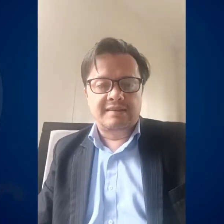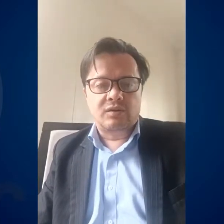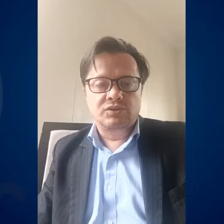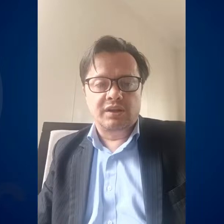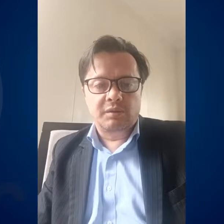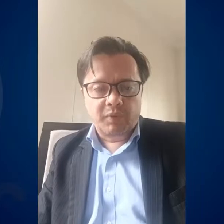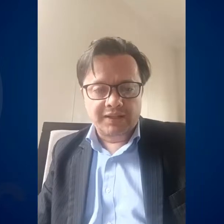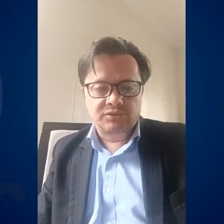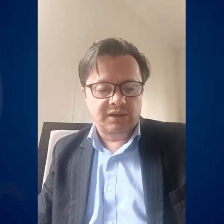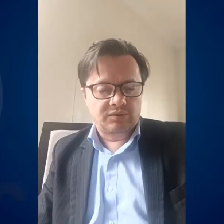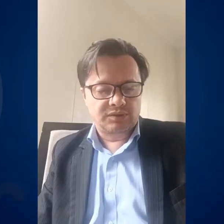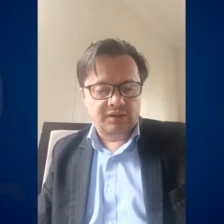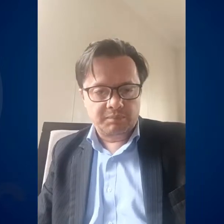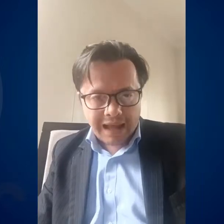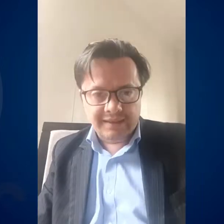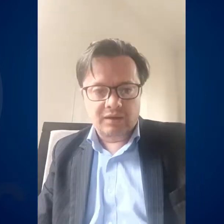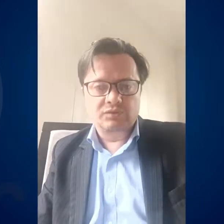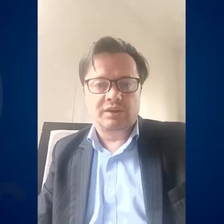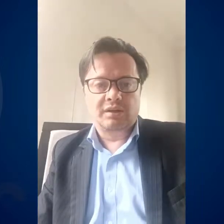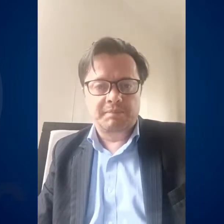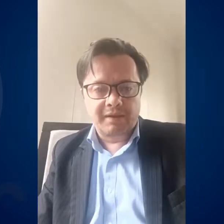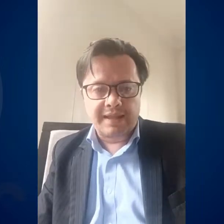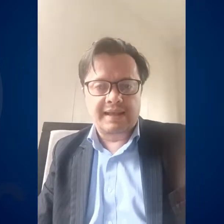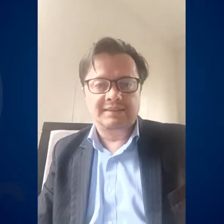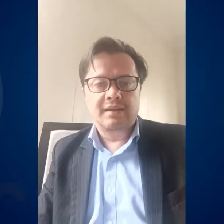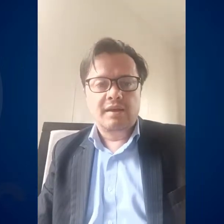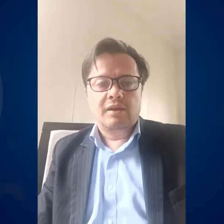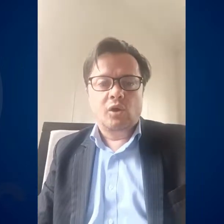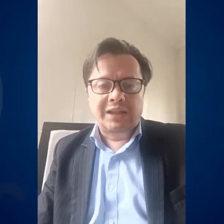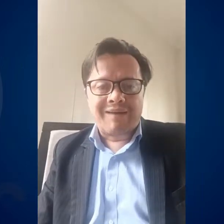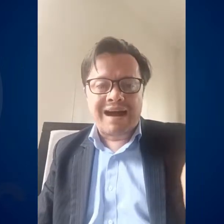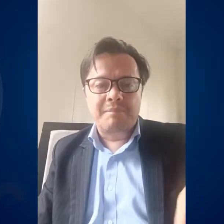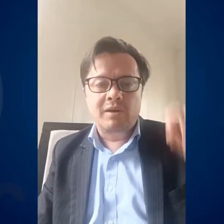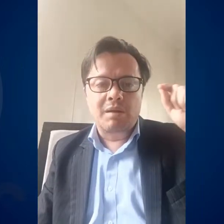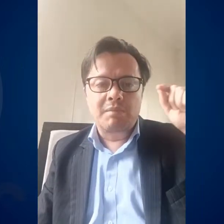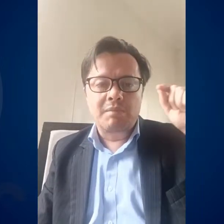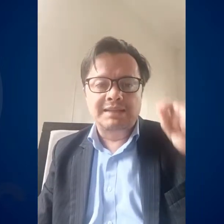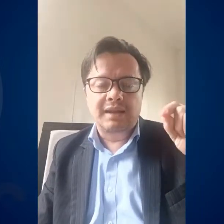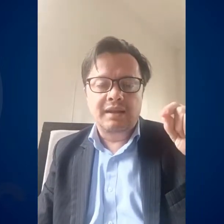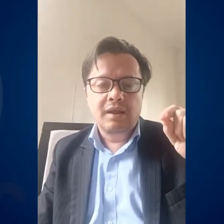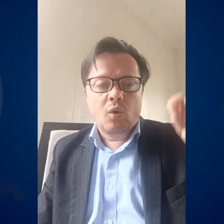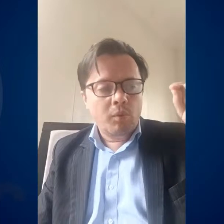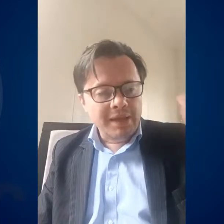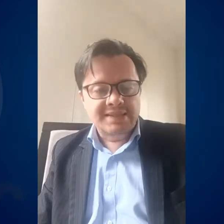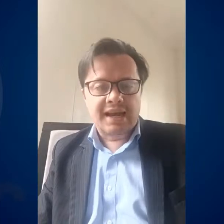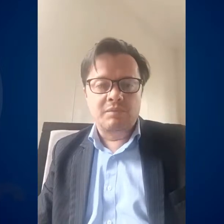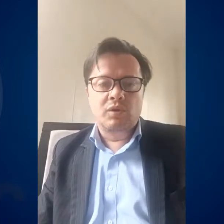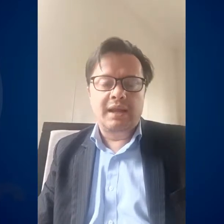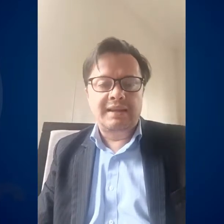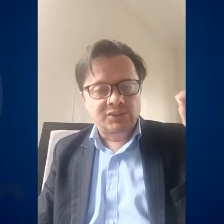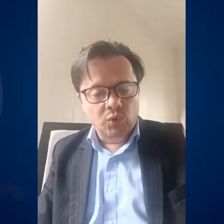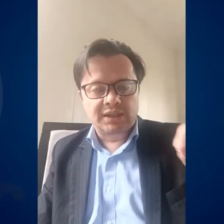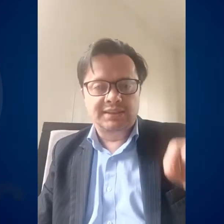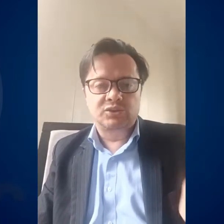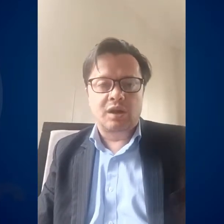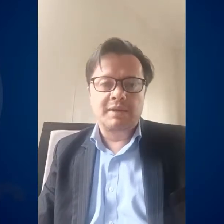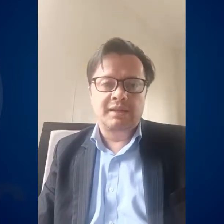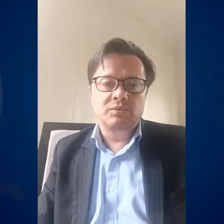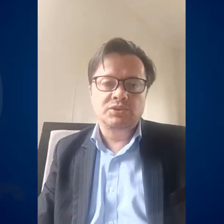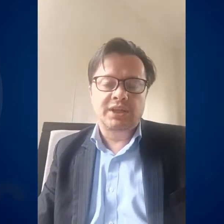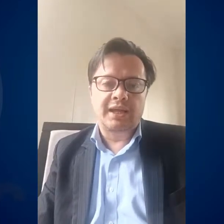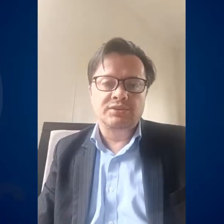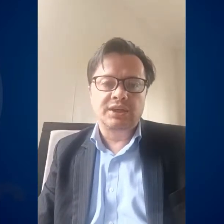se dedican es a conseguir puestos, a conseguir plata, a conseguir prebendas. No trabajan, pero además tienen, humillan a las mujeres, las